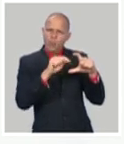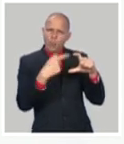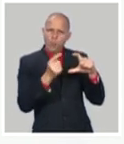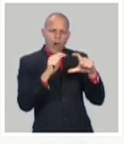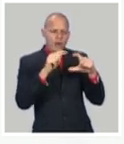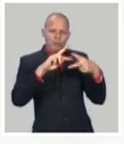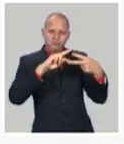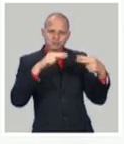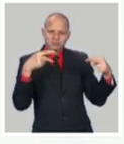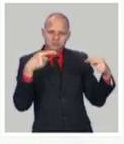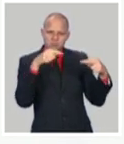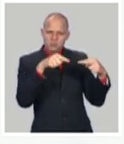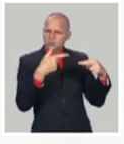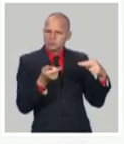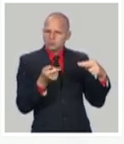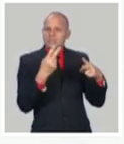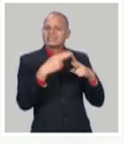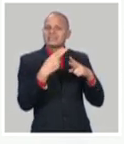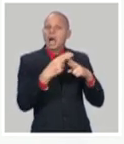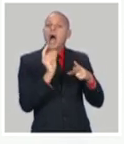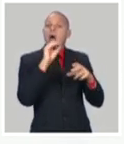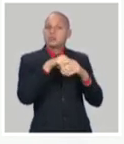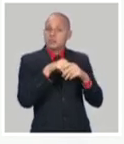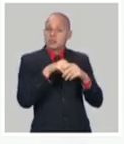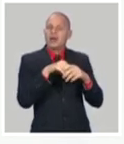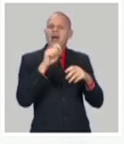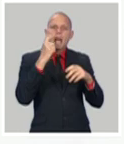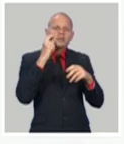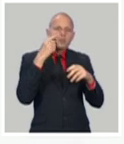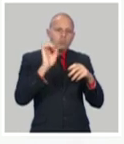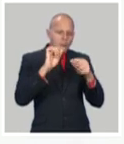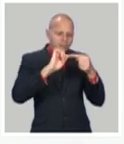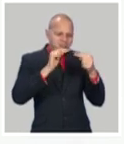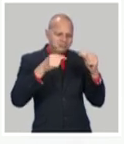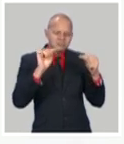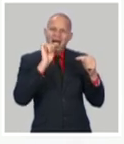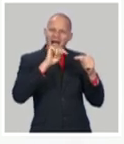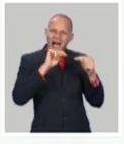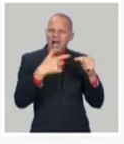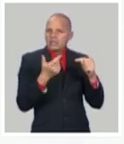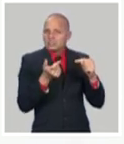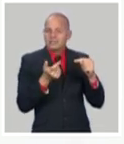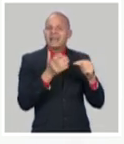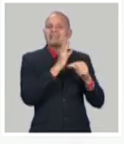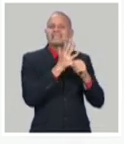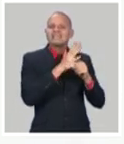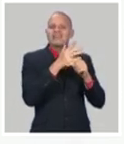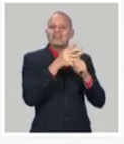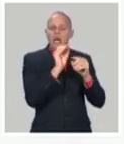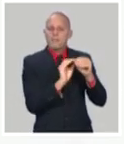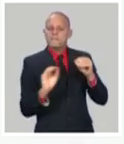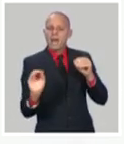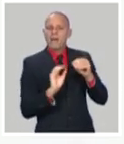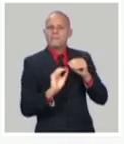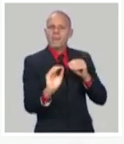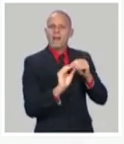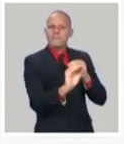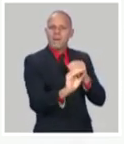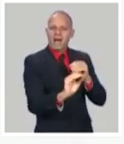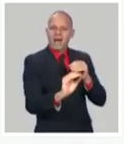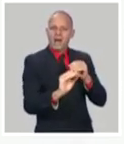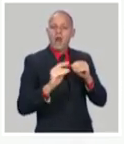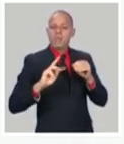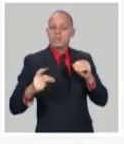se le llama la vigilancia genómica. Muchos países lo están haciendo, otros envían sus muestras a centros que se